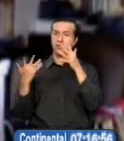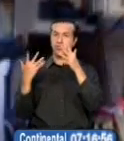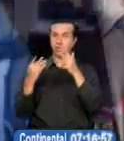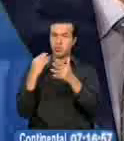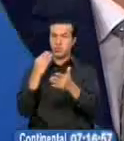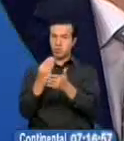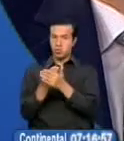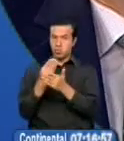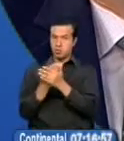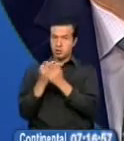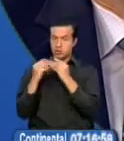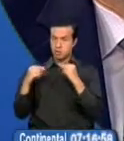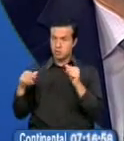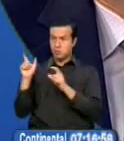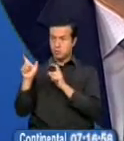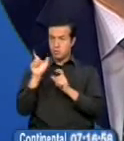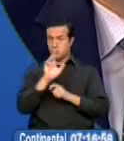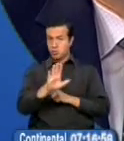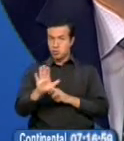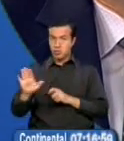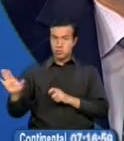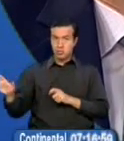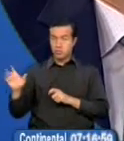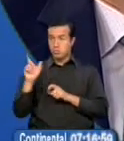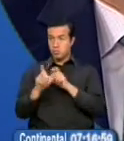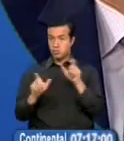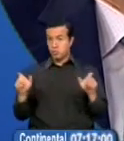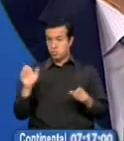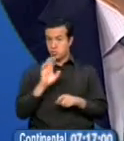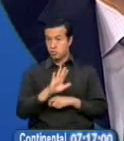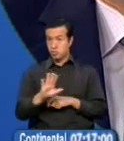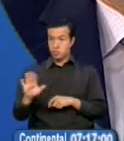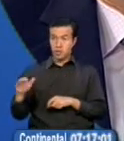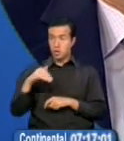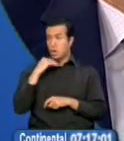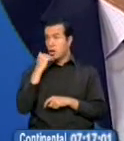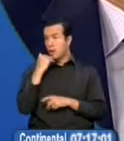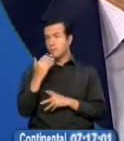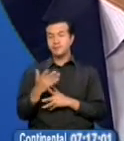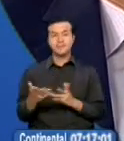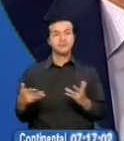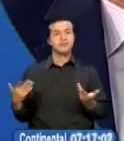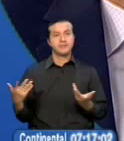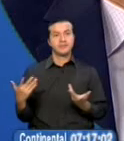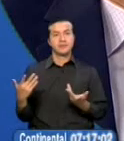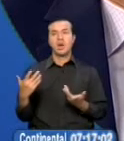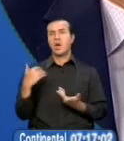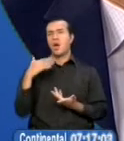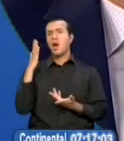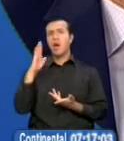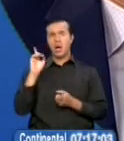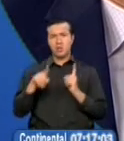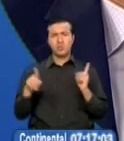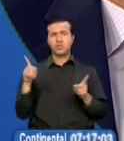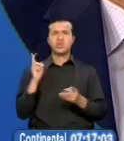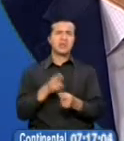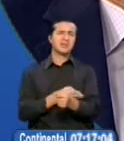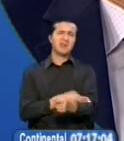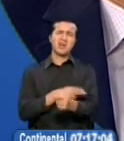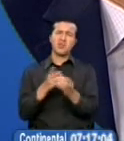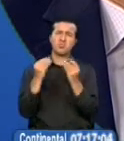compraría tierra a personas que tengan, digámoslo así, exceso de tierras o que